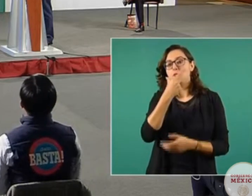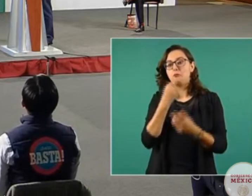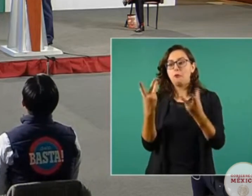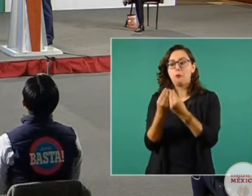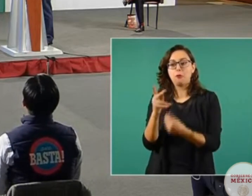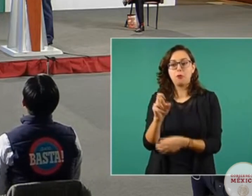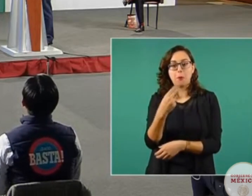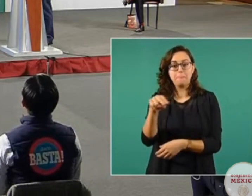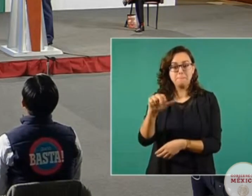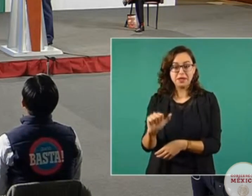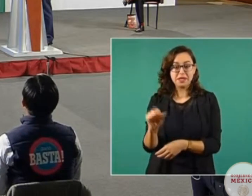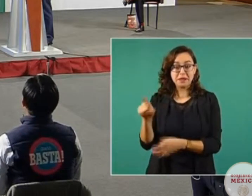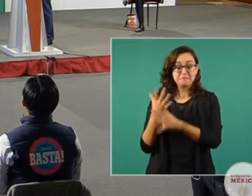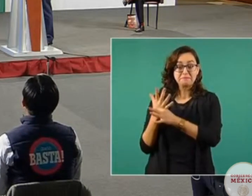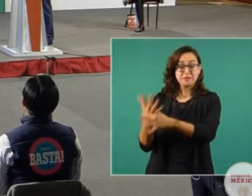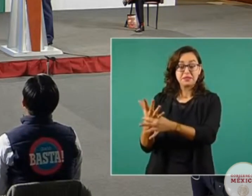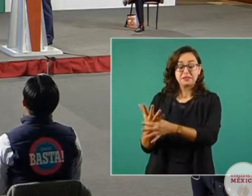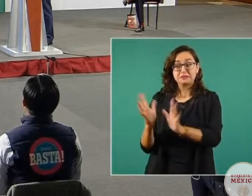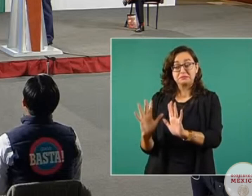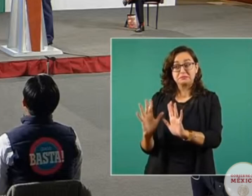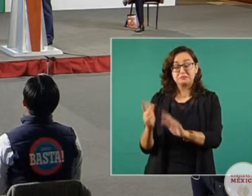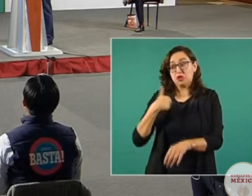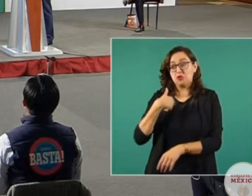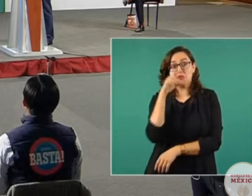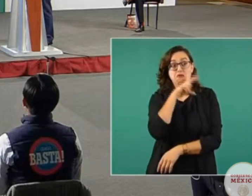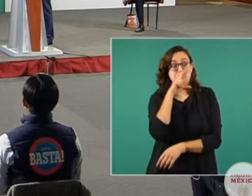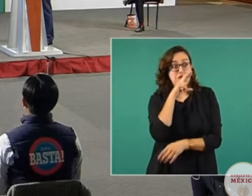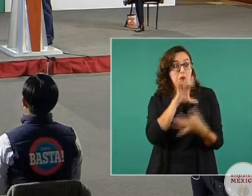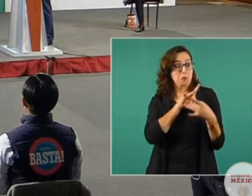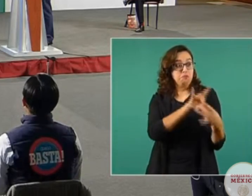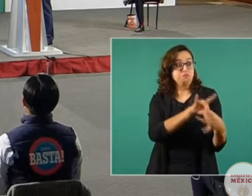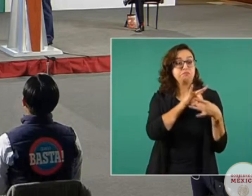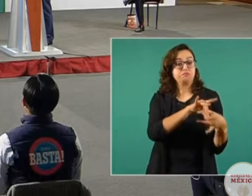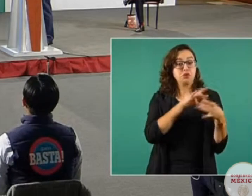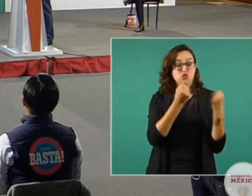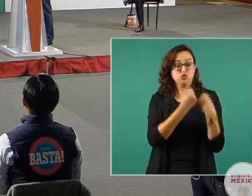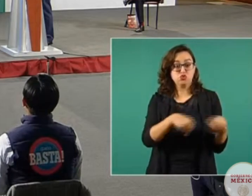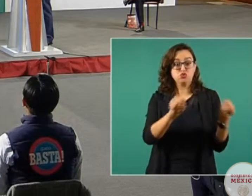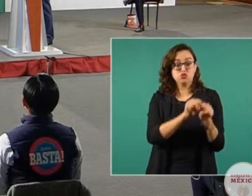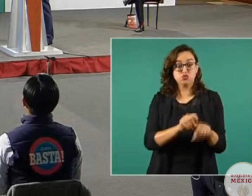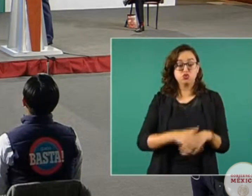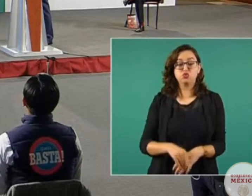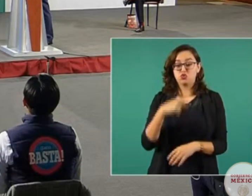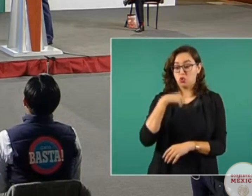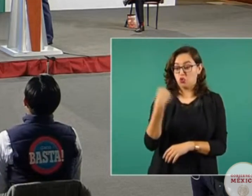están metidos los del gobierno ruso. Ya soy Andrés